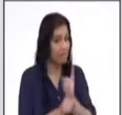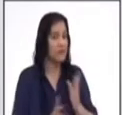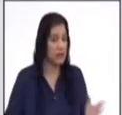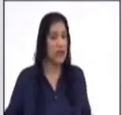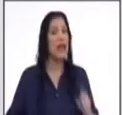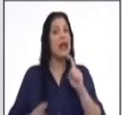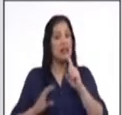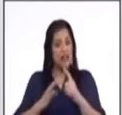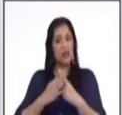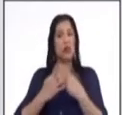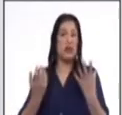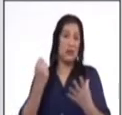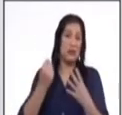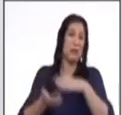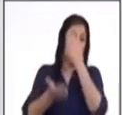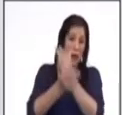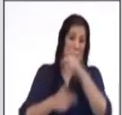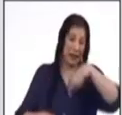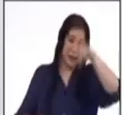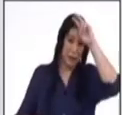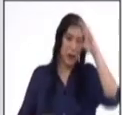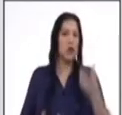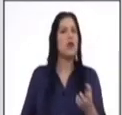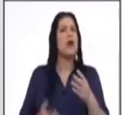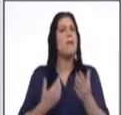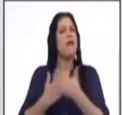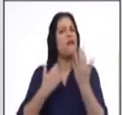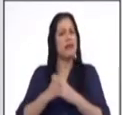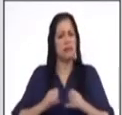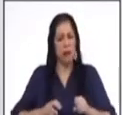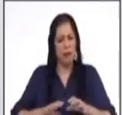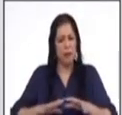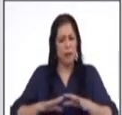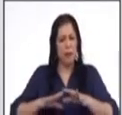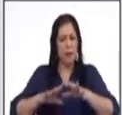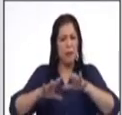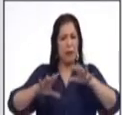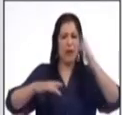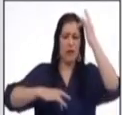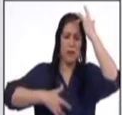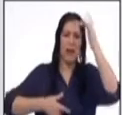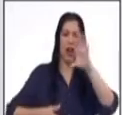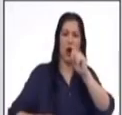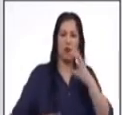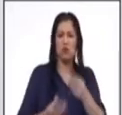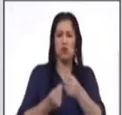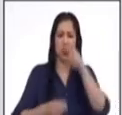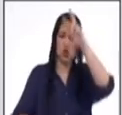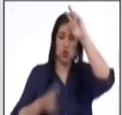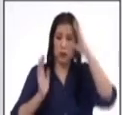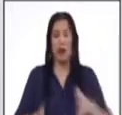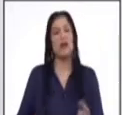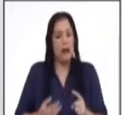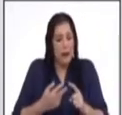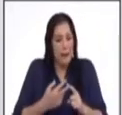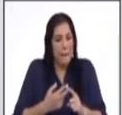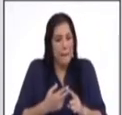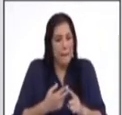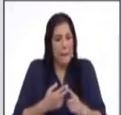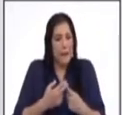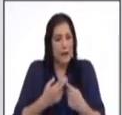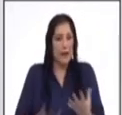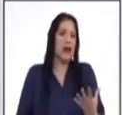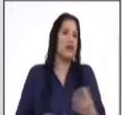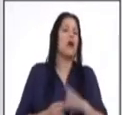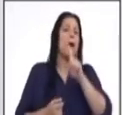situación favoreció a la propagación del cólera en gran parte de nuestra población a inicios de la década de